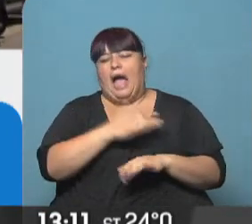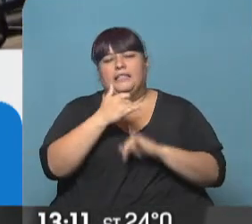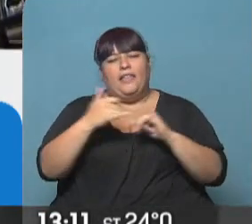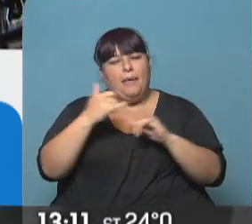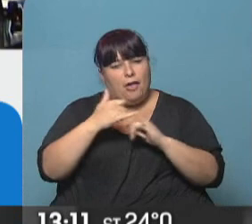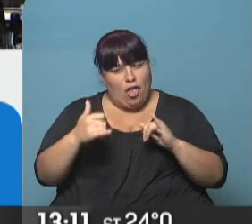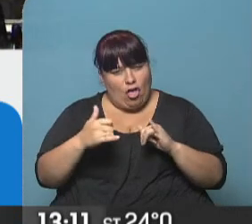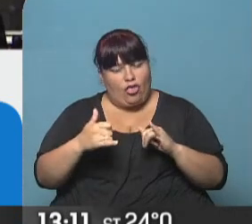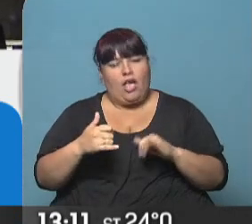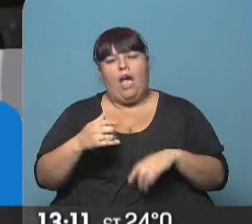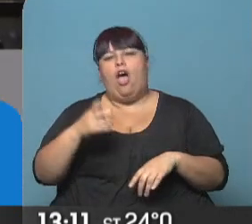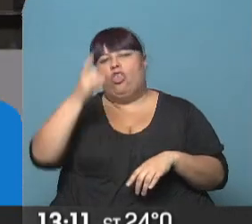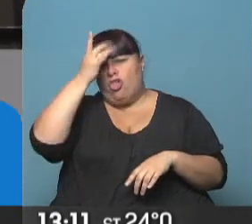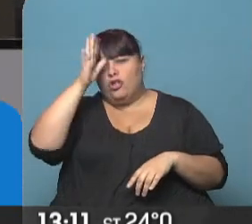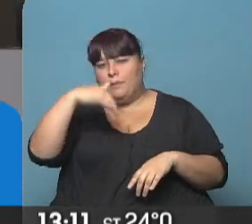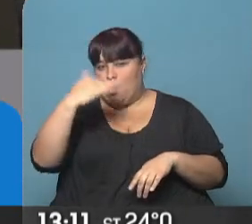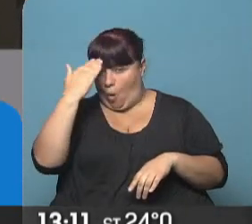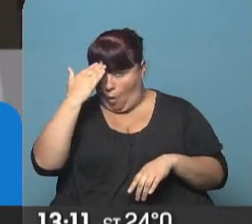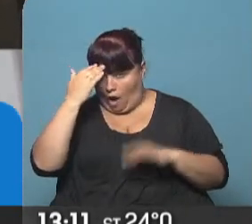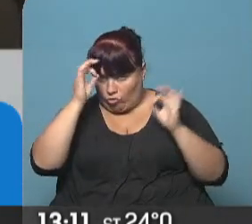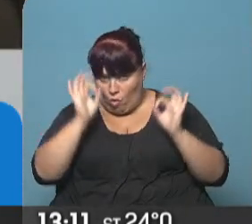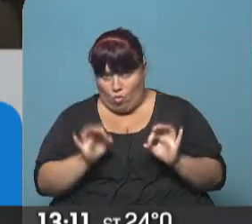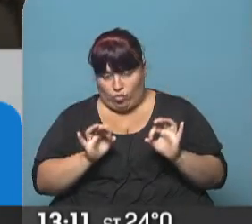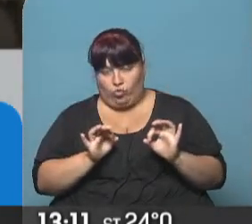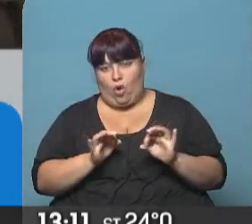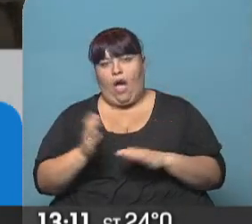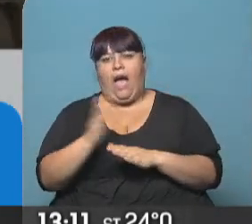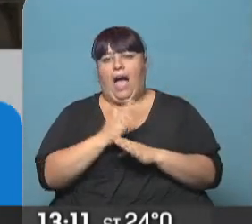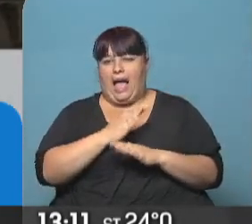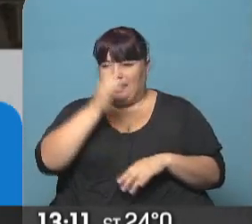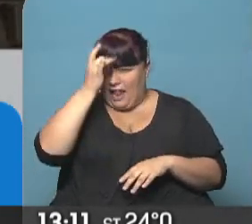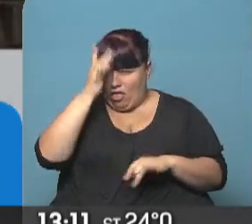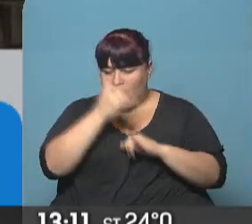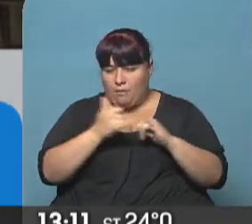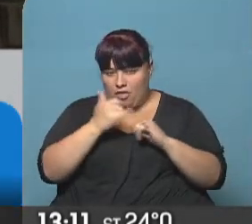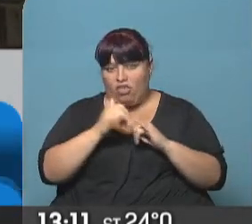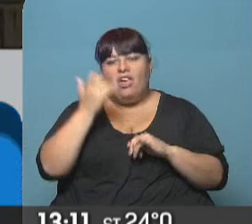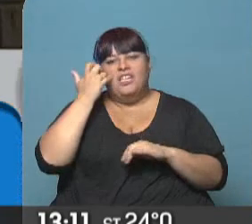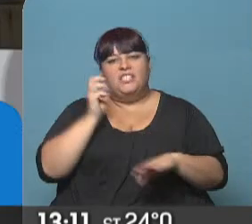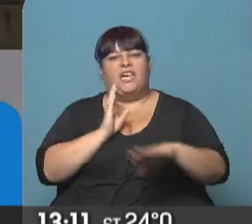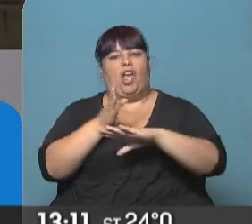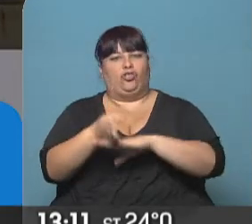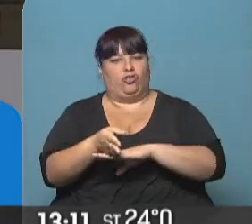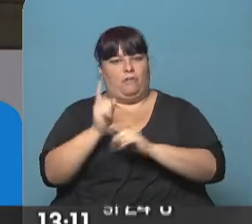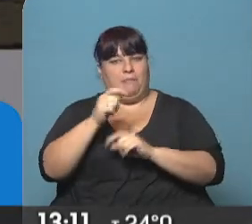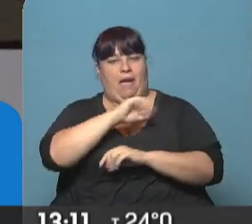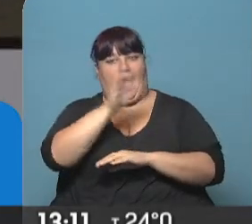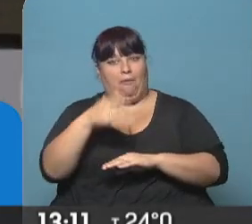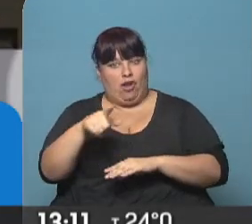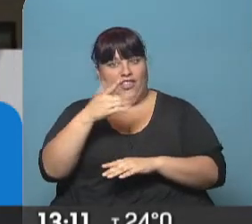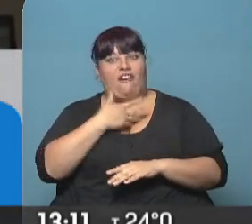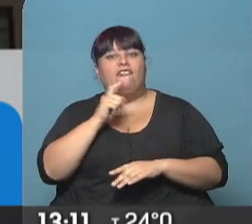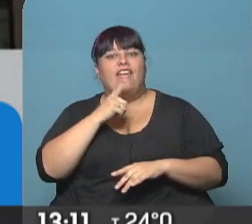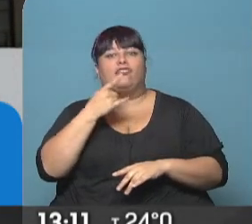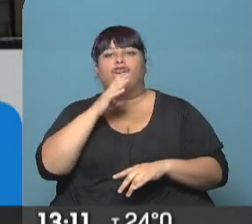mediodía, 11:45 exactamente, minutos antes de las 12 del mediodía, ya estaba ingresando en la misma camioneta Fiat